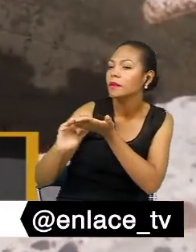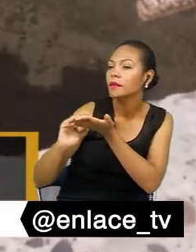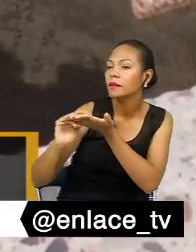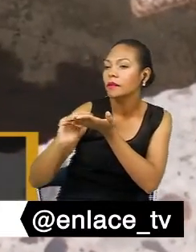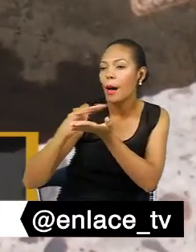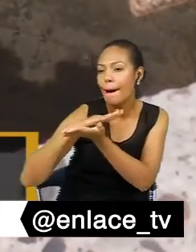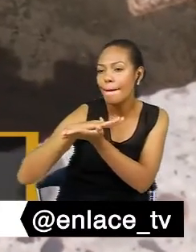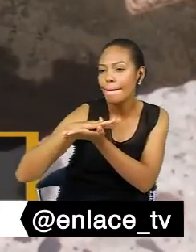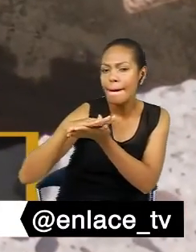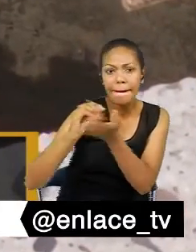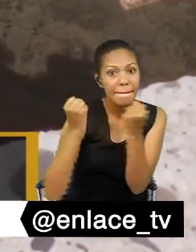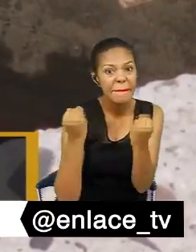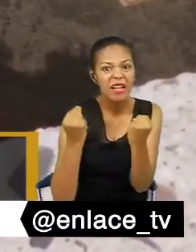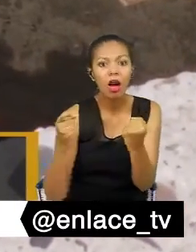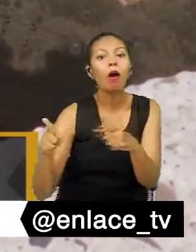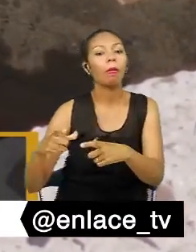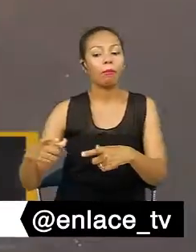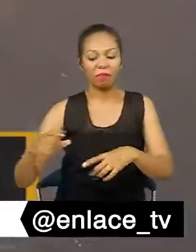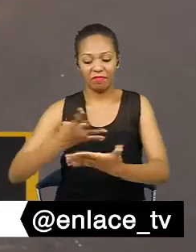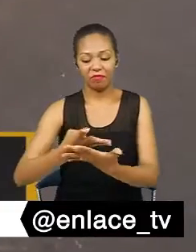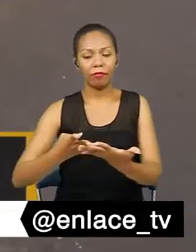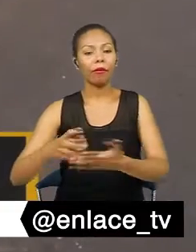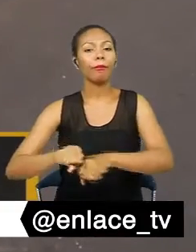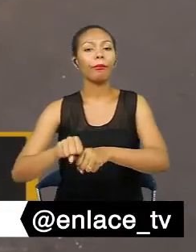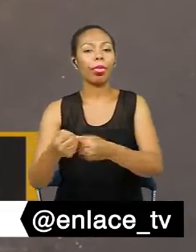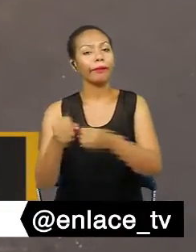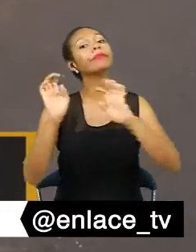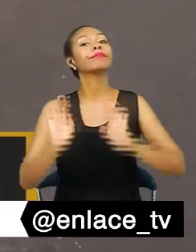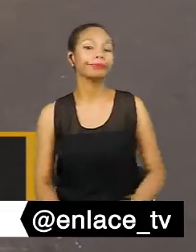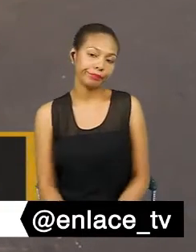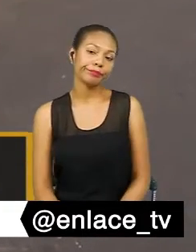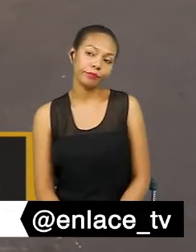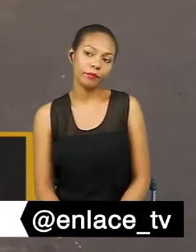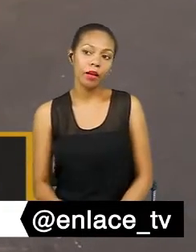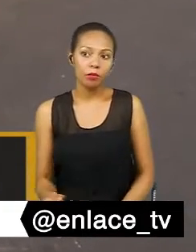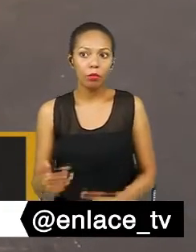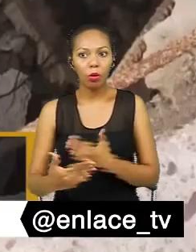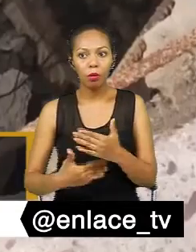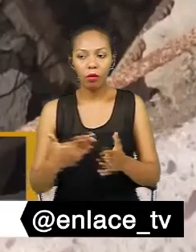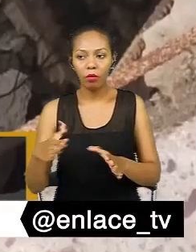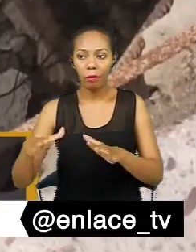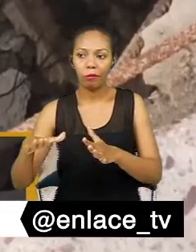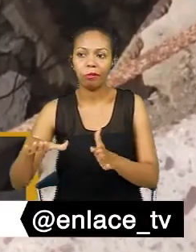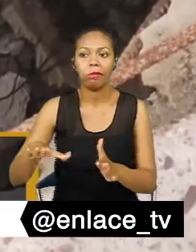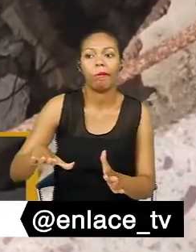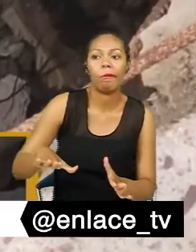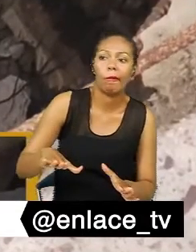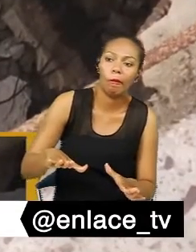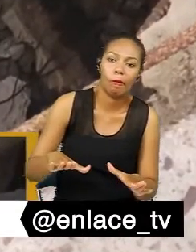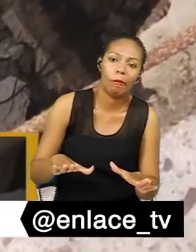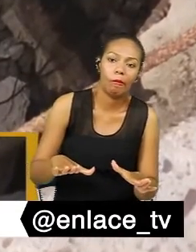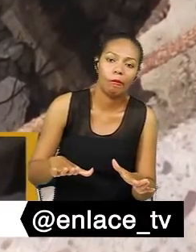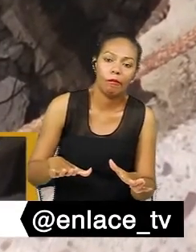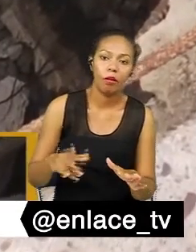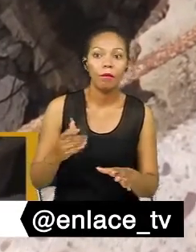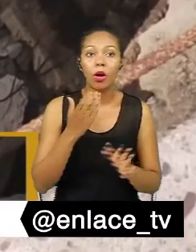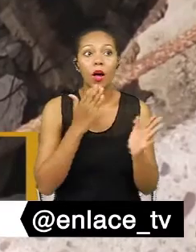un manjol en la vía, el cual se fue hundiendo poco a poco, y el día de ayer, cuando pasó la